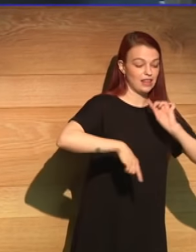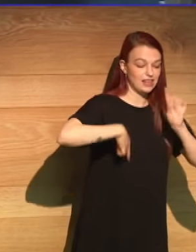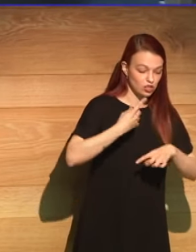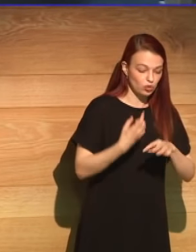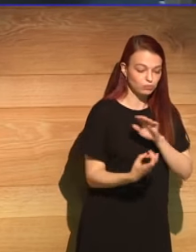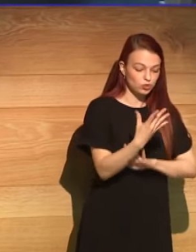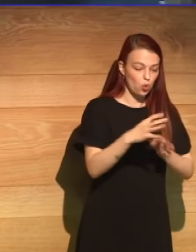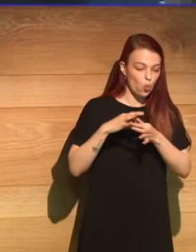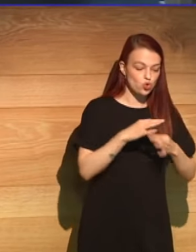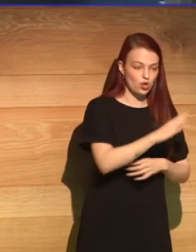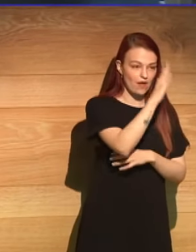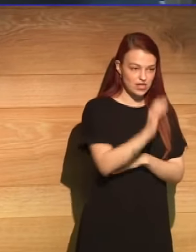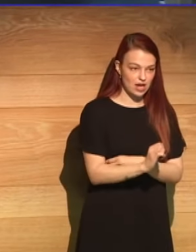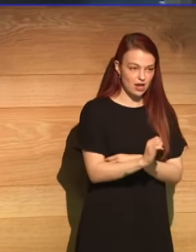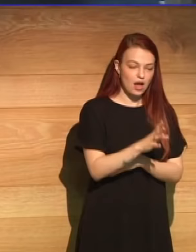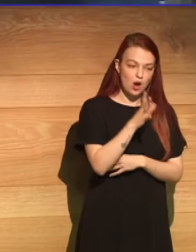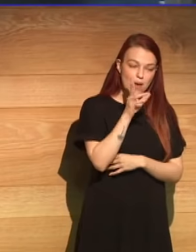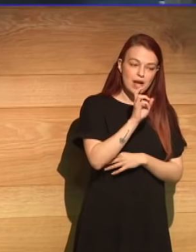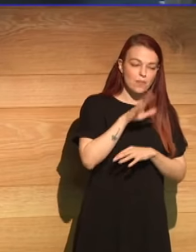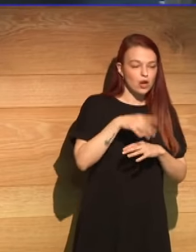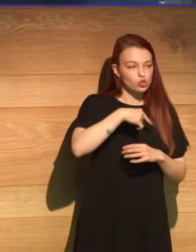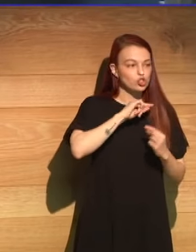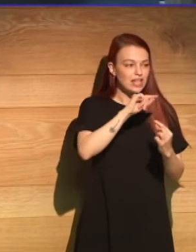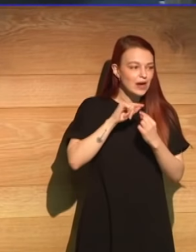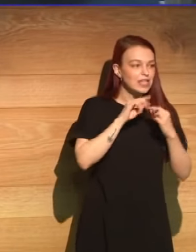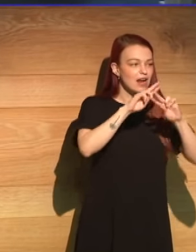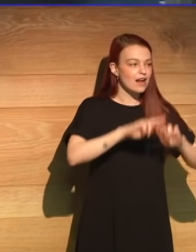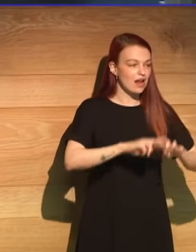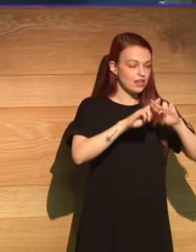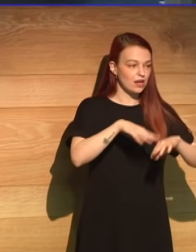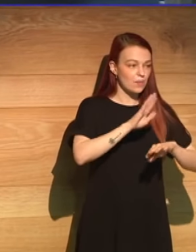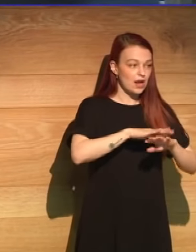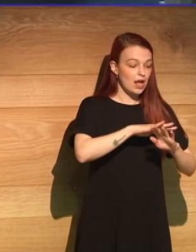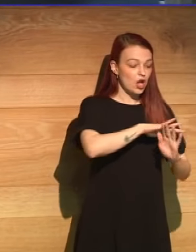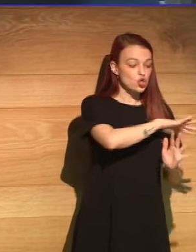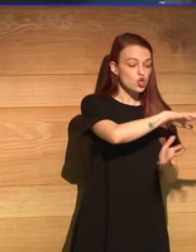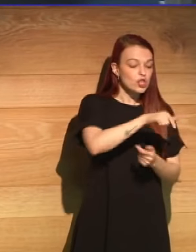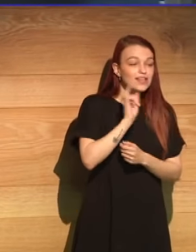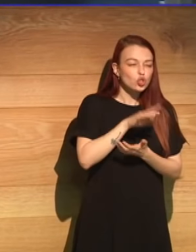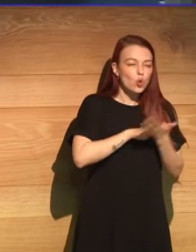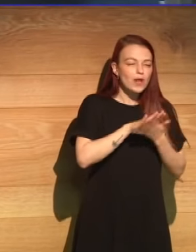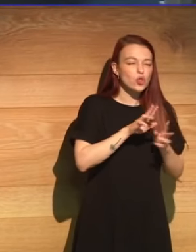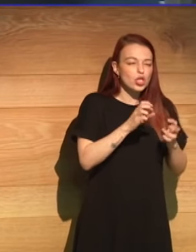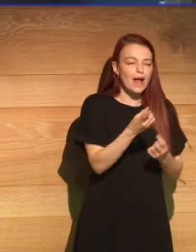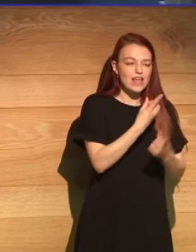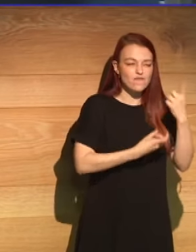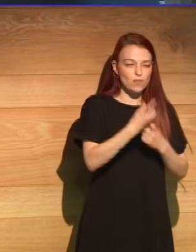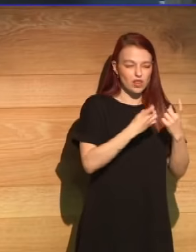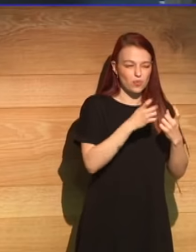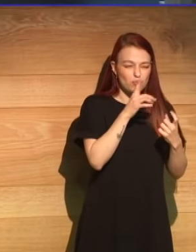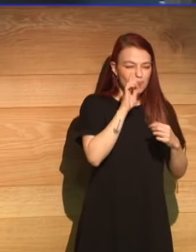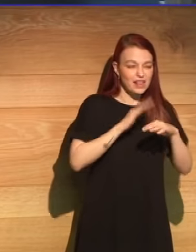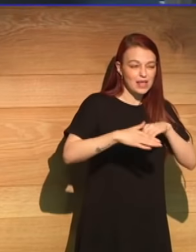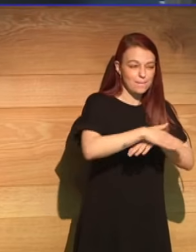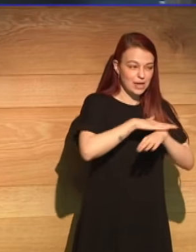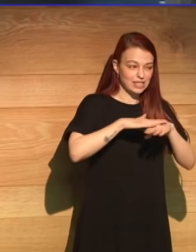sirve de excusa para analizar, debatir y compartir noticias y conocimiento que van más allá de la información generalmente superficial